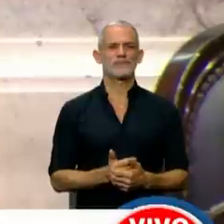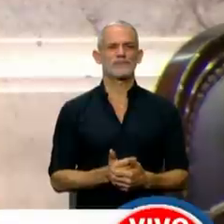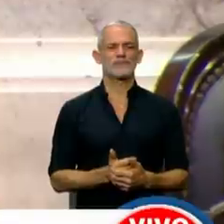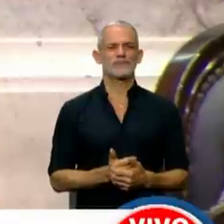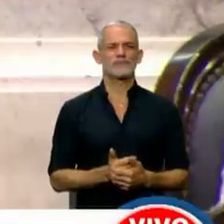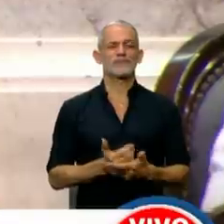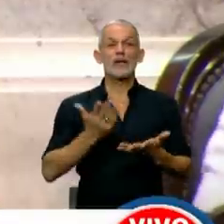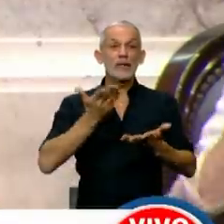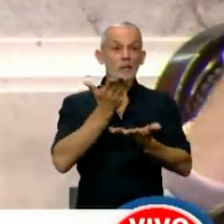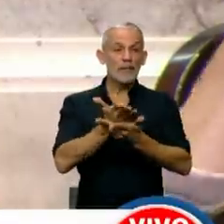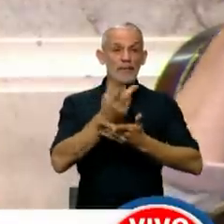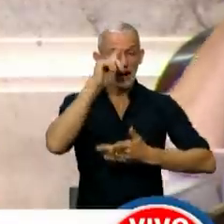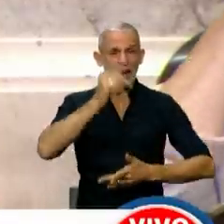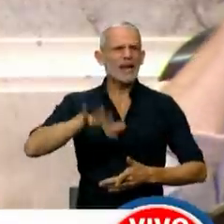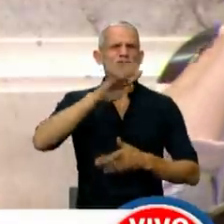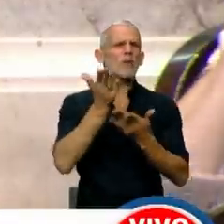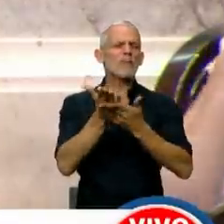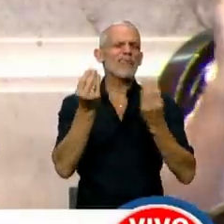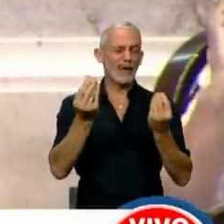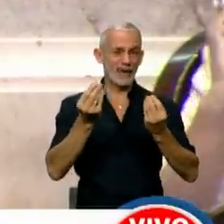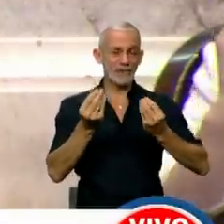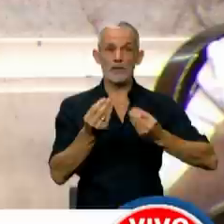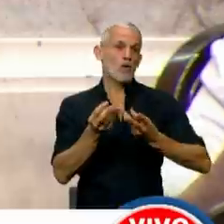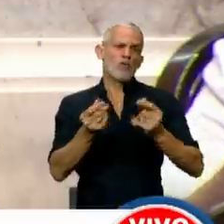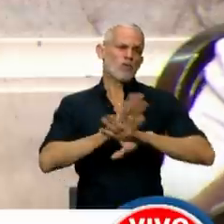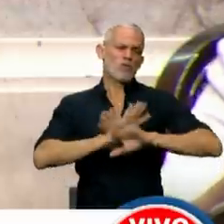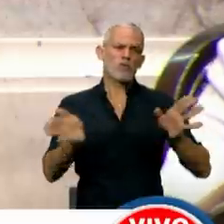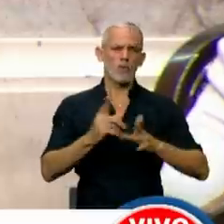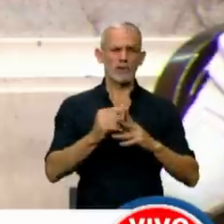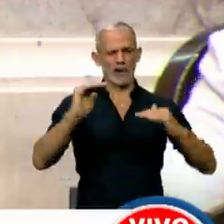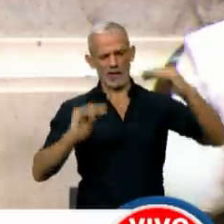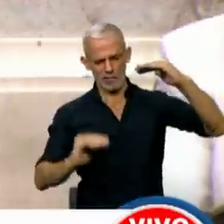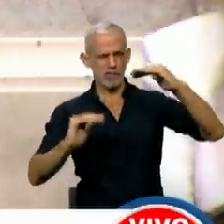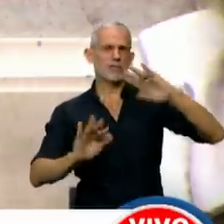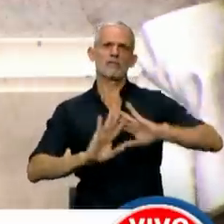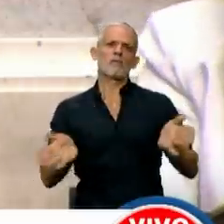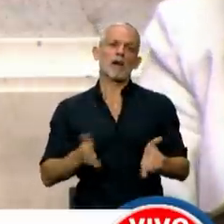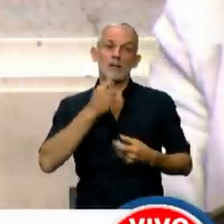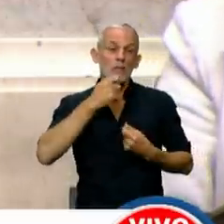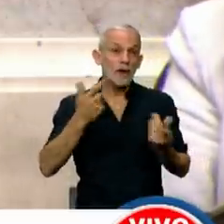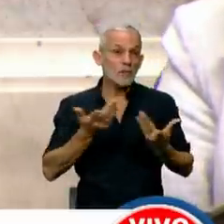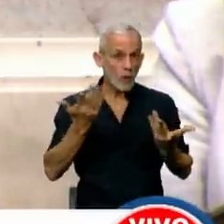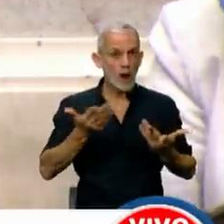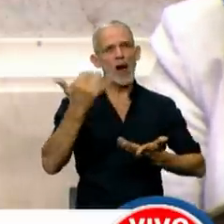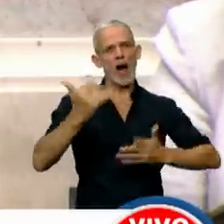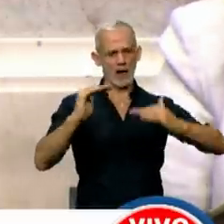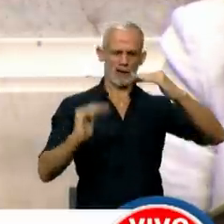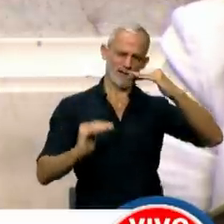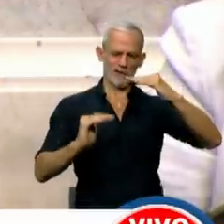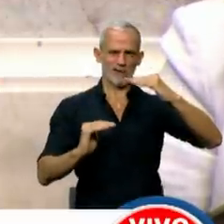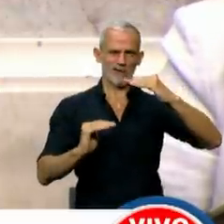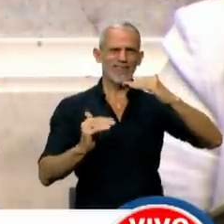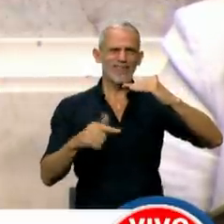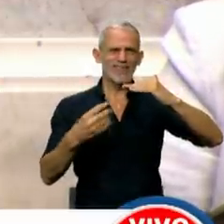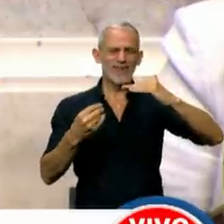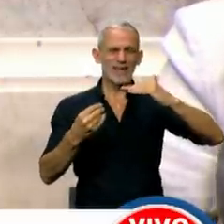a la nación bueno terminar con muchas asimetrías por ejemplo la que existe sobre